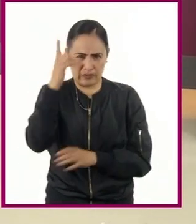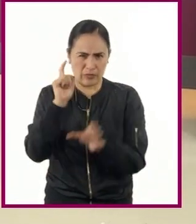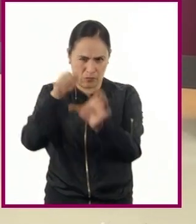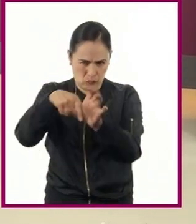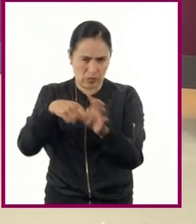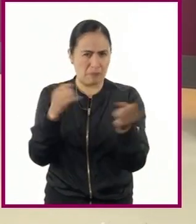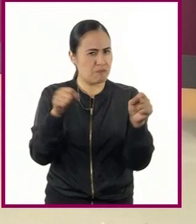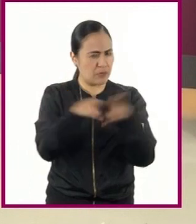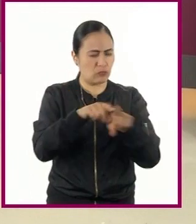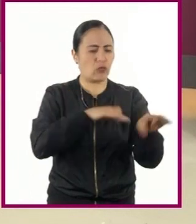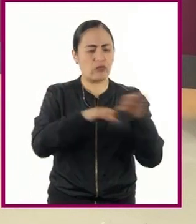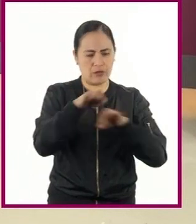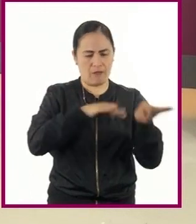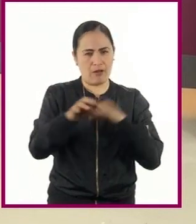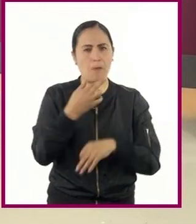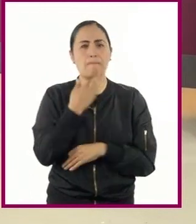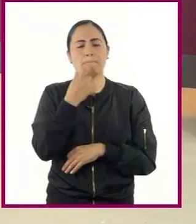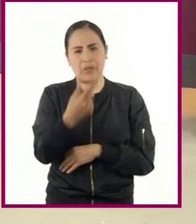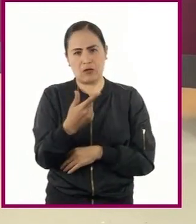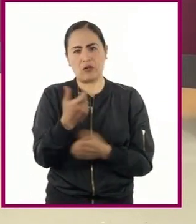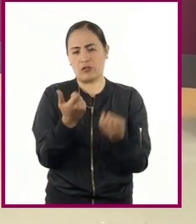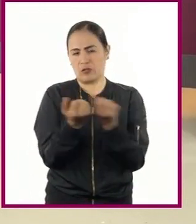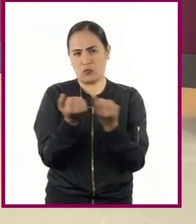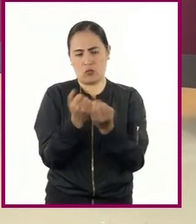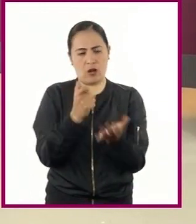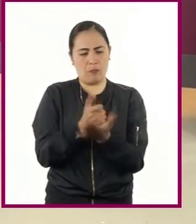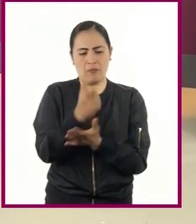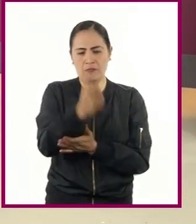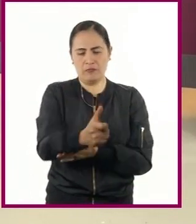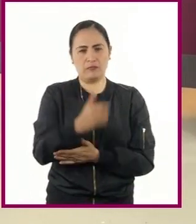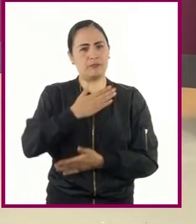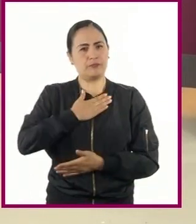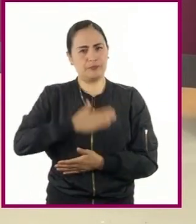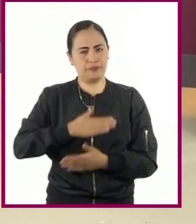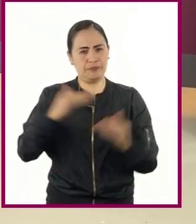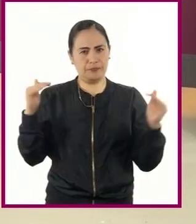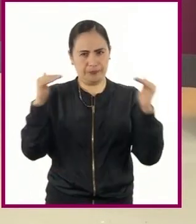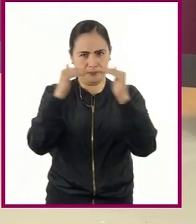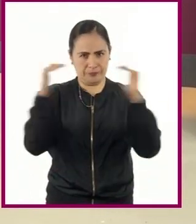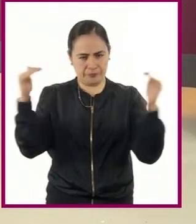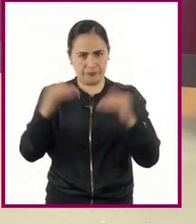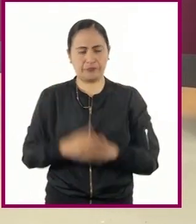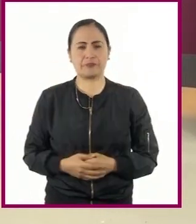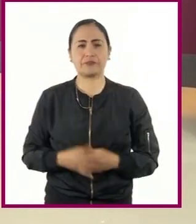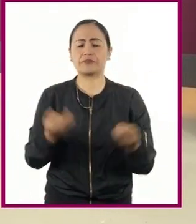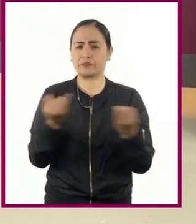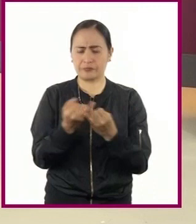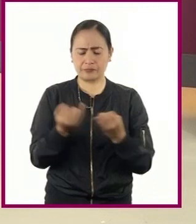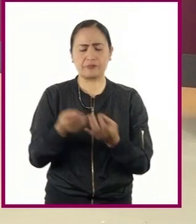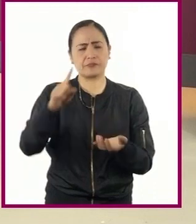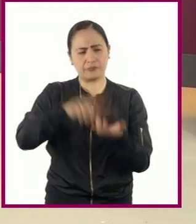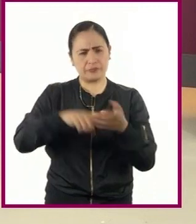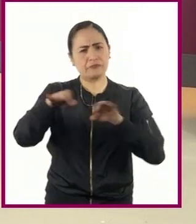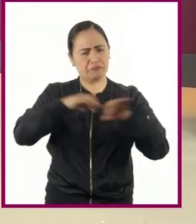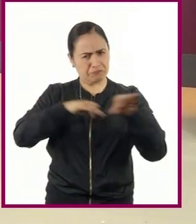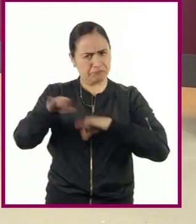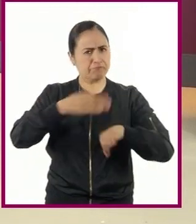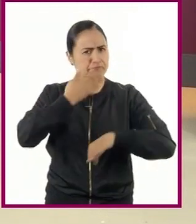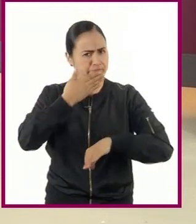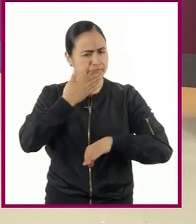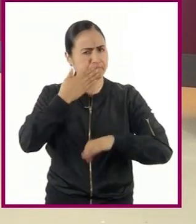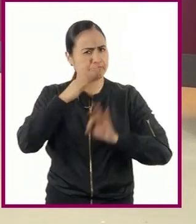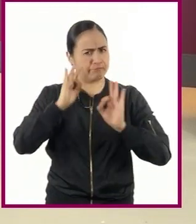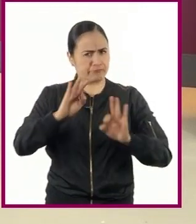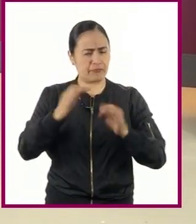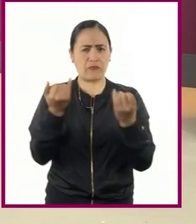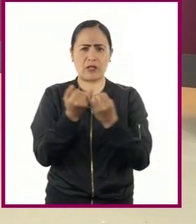y una vez en ellos, ganar sueldos justos, así como tener mejores condiciones laborales y poder acceder a